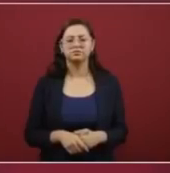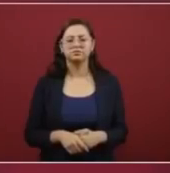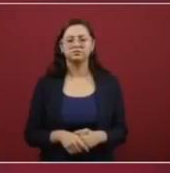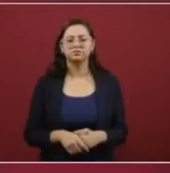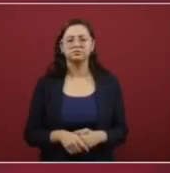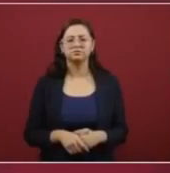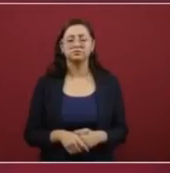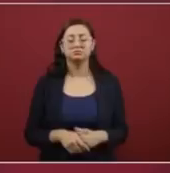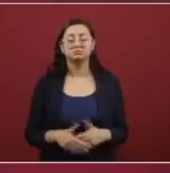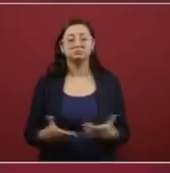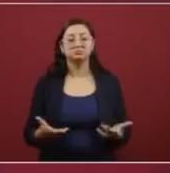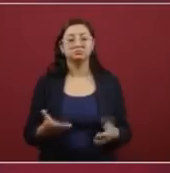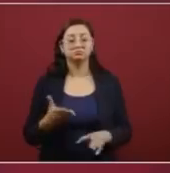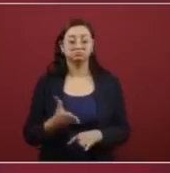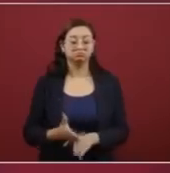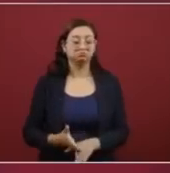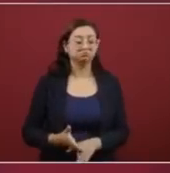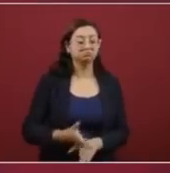aparecía,